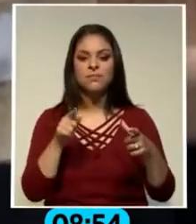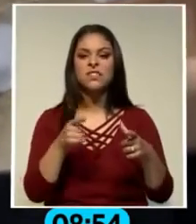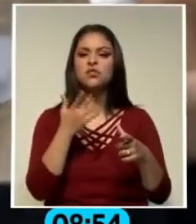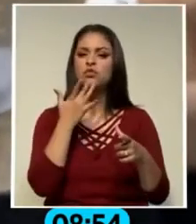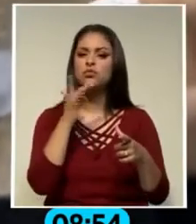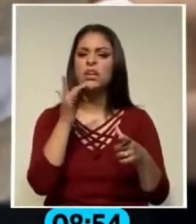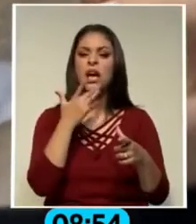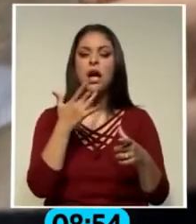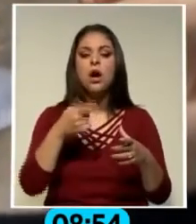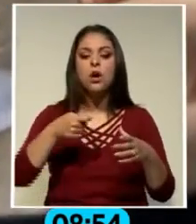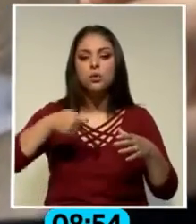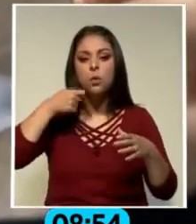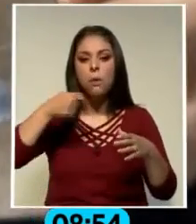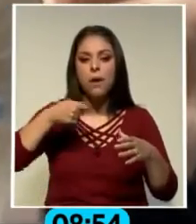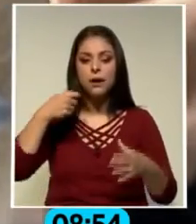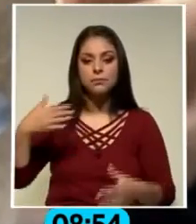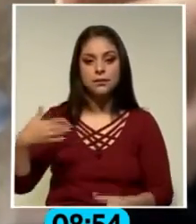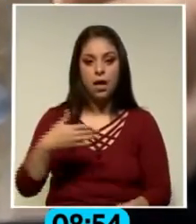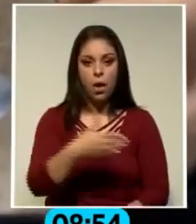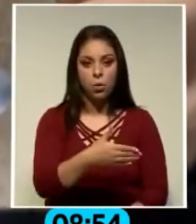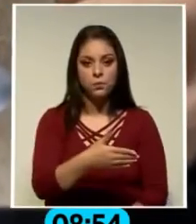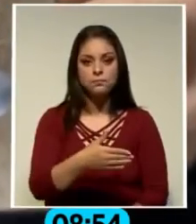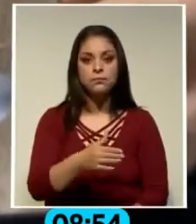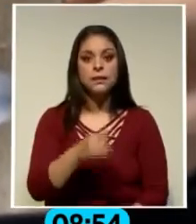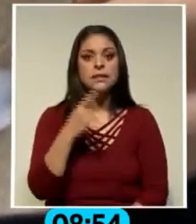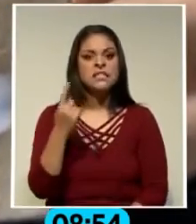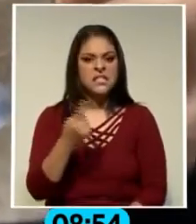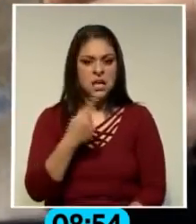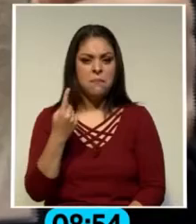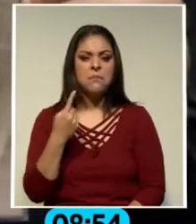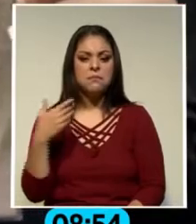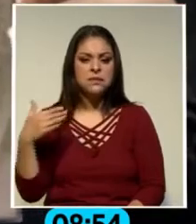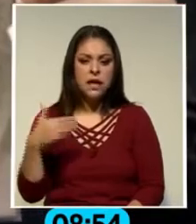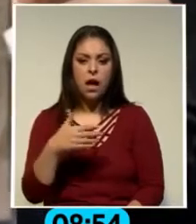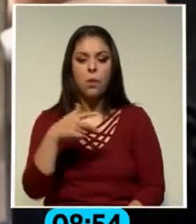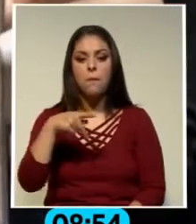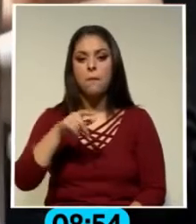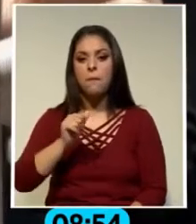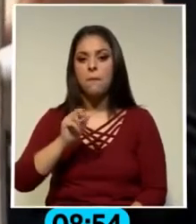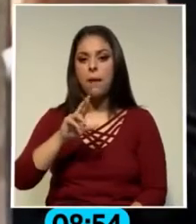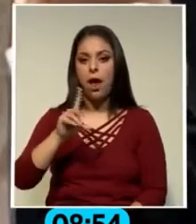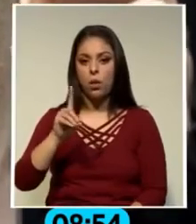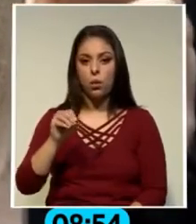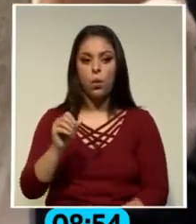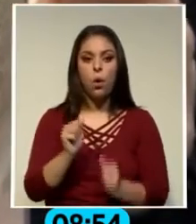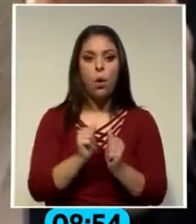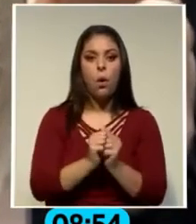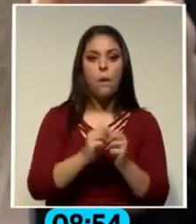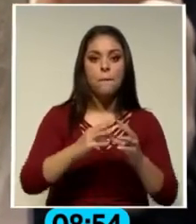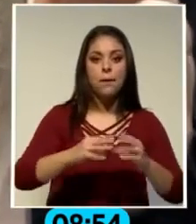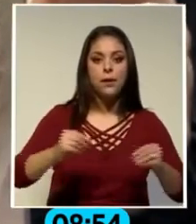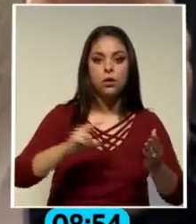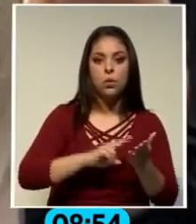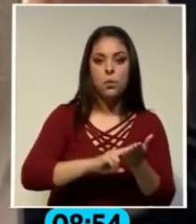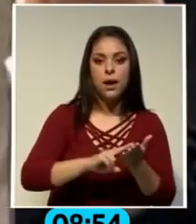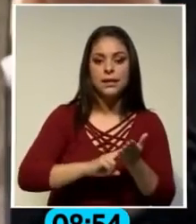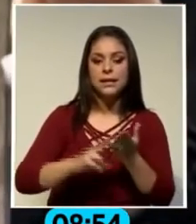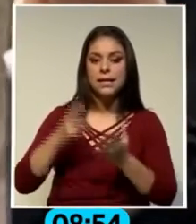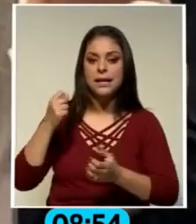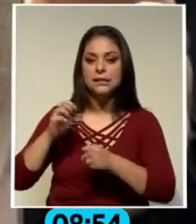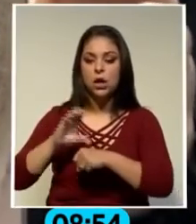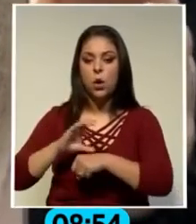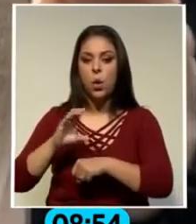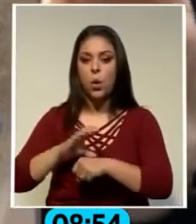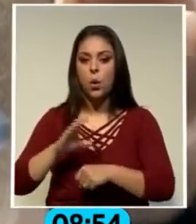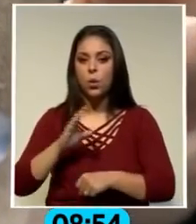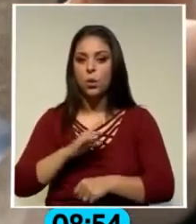una deliciosa sopa de pescado, casi siempre de pardo, acompañada de plátano verde, leche de coco, pimientos, chile dulce